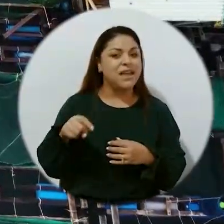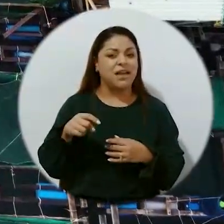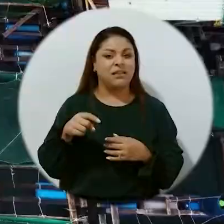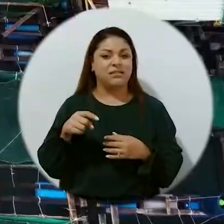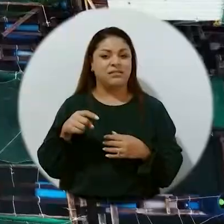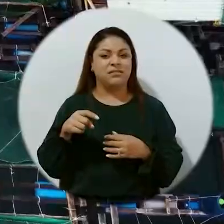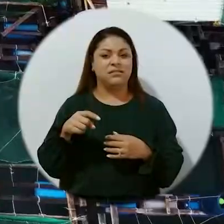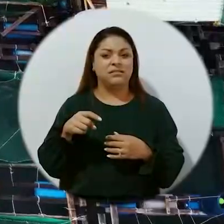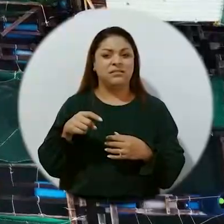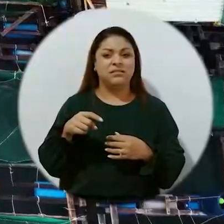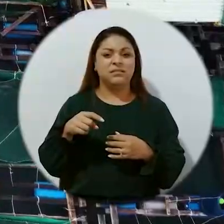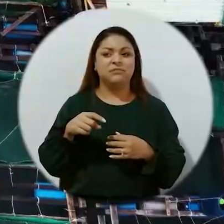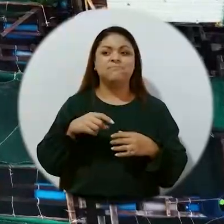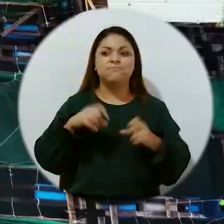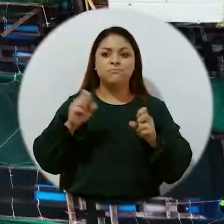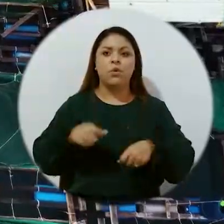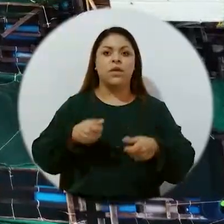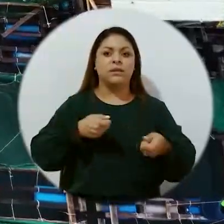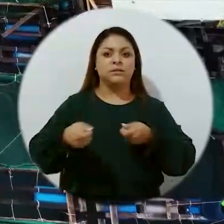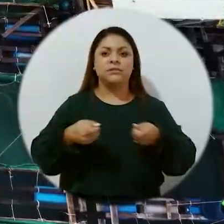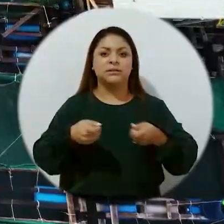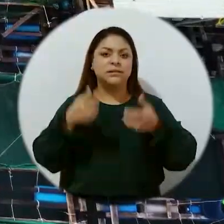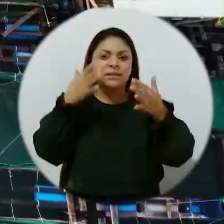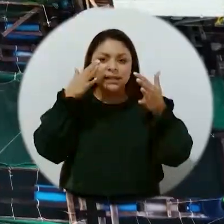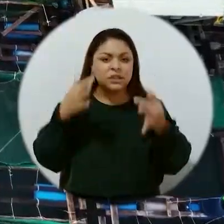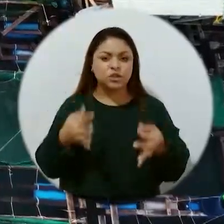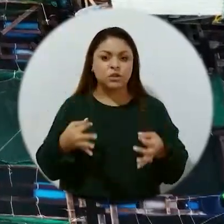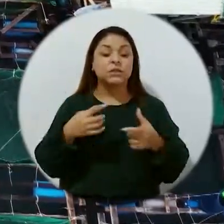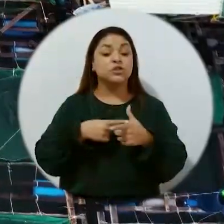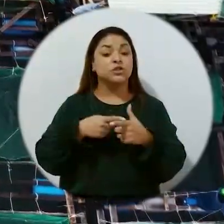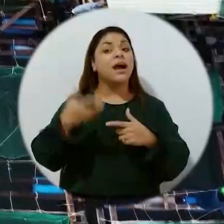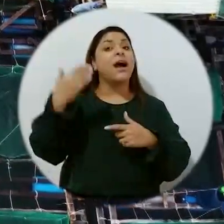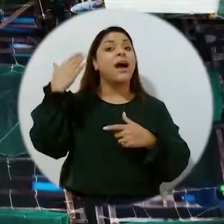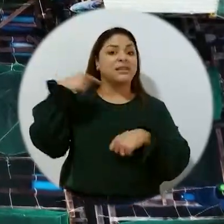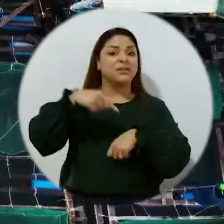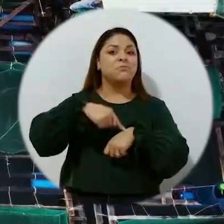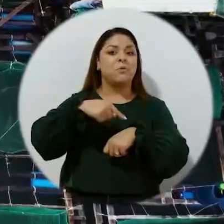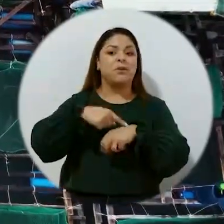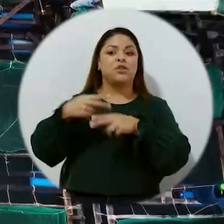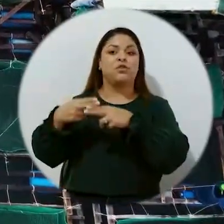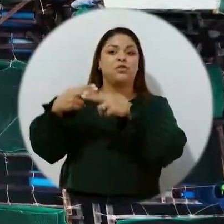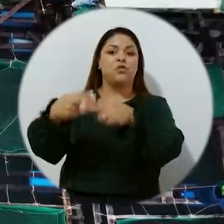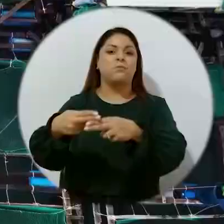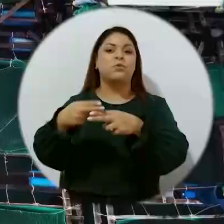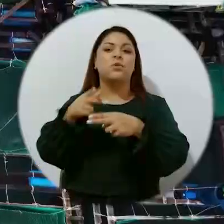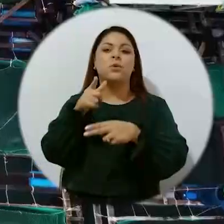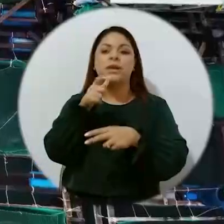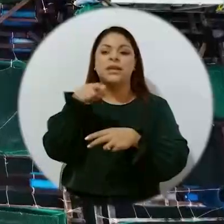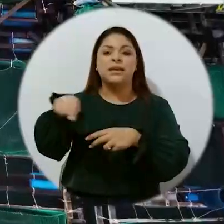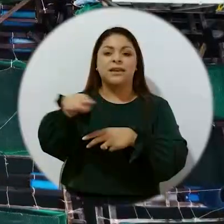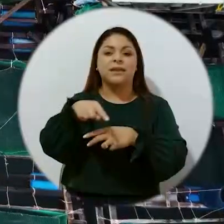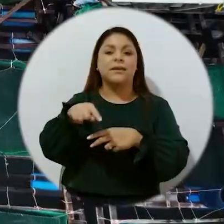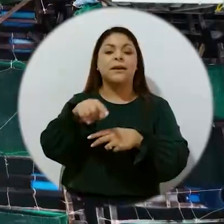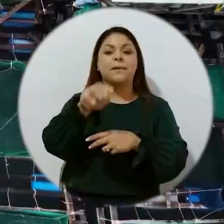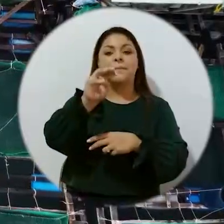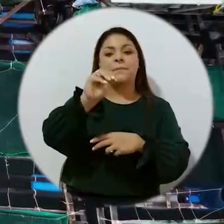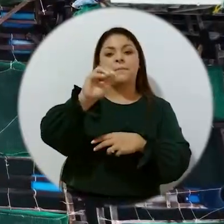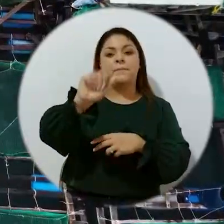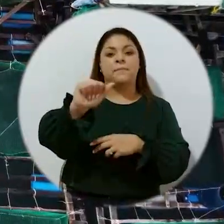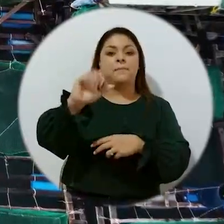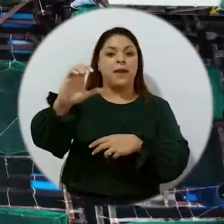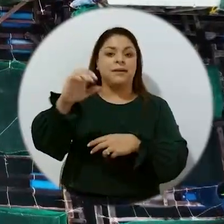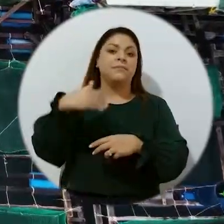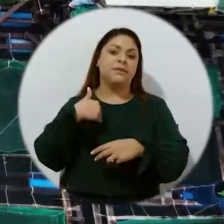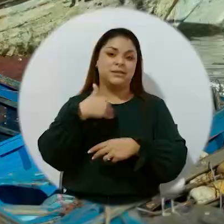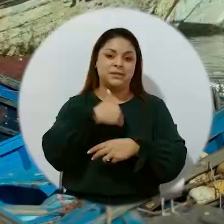debían de poder gestar todas las tomas de decisiones? Entonces, en ese momento se nombró al MAC,